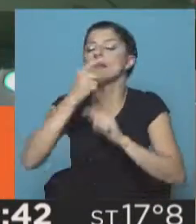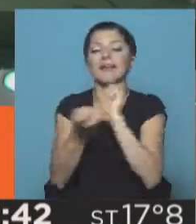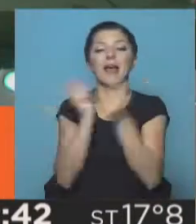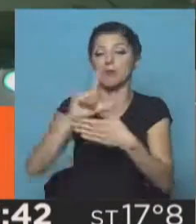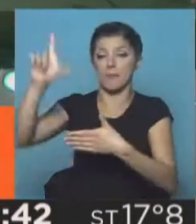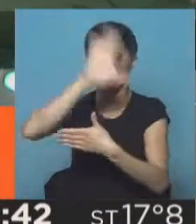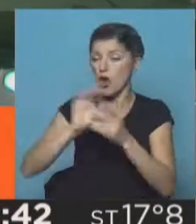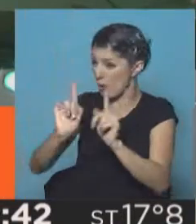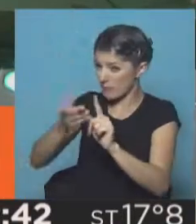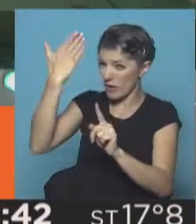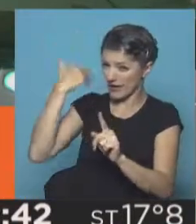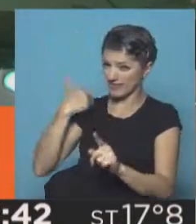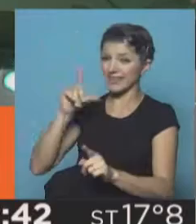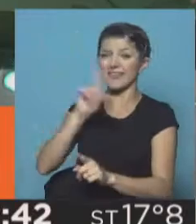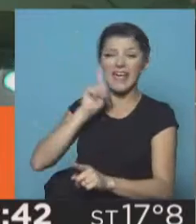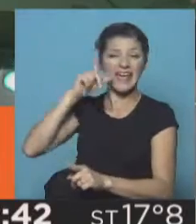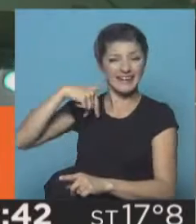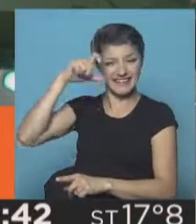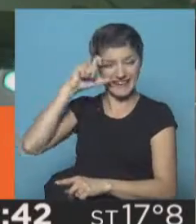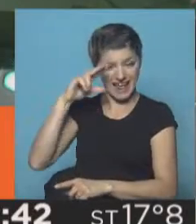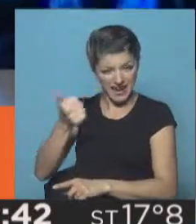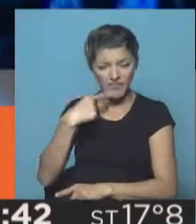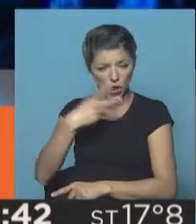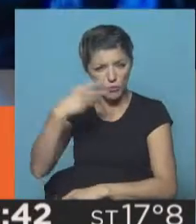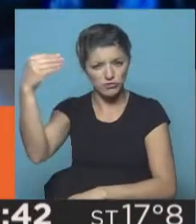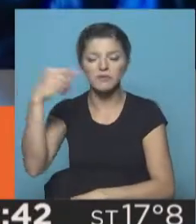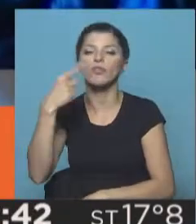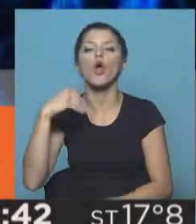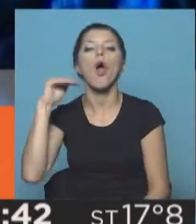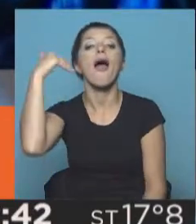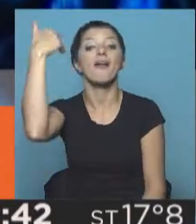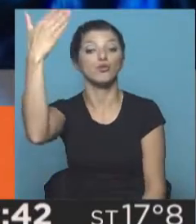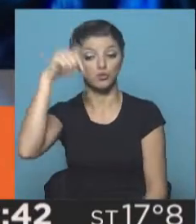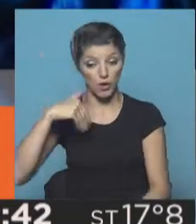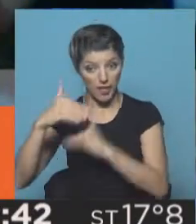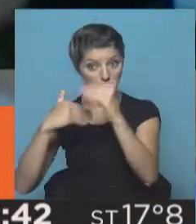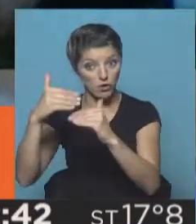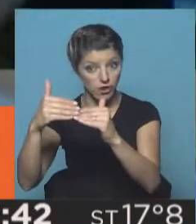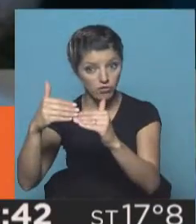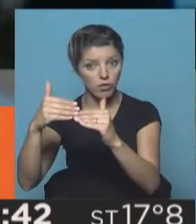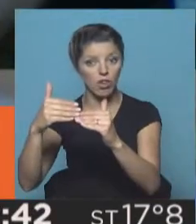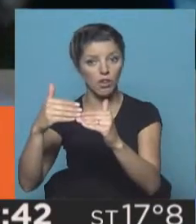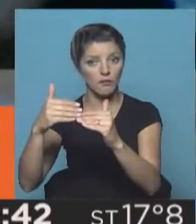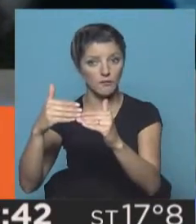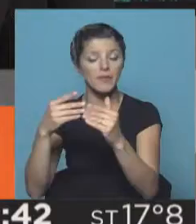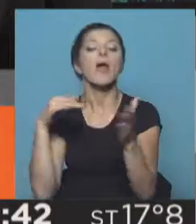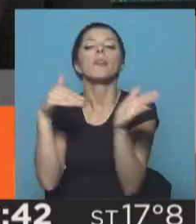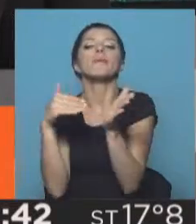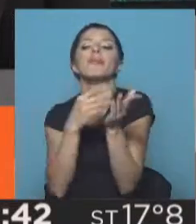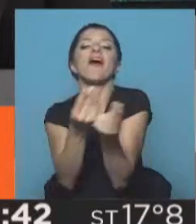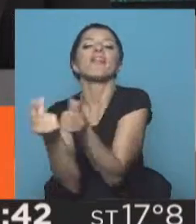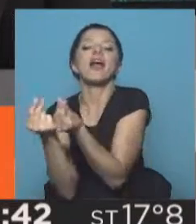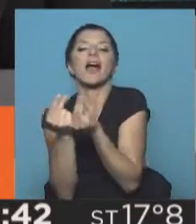García Linera dijo en reiteradas ocasiones, ¿verdad? Diciendo, bueno, el futuro de estos procesos se juega en la calidad que tengamos en el